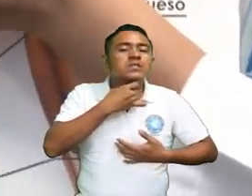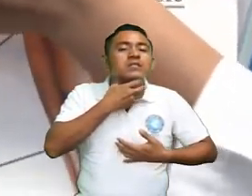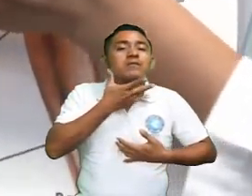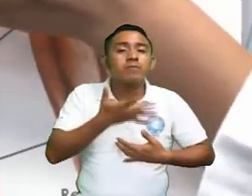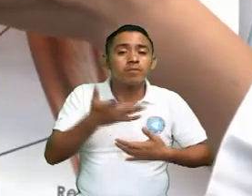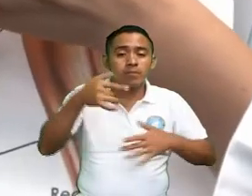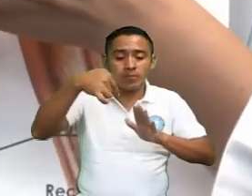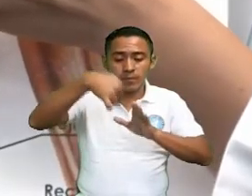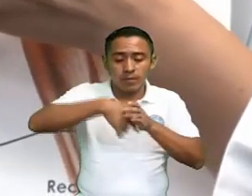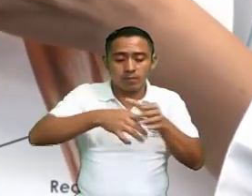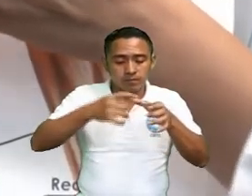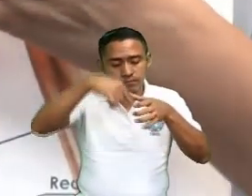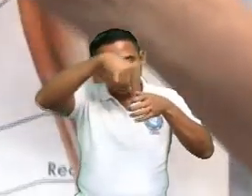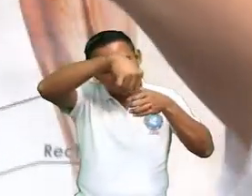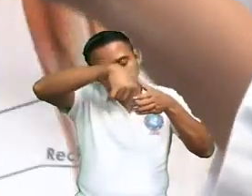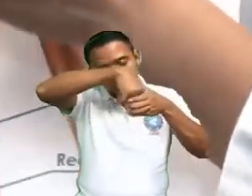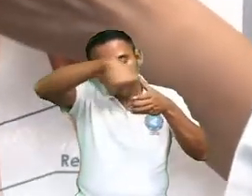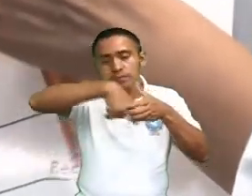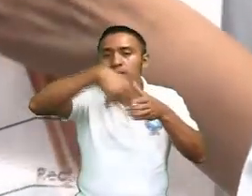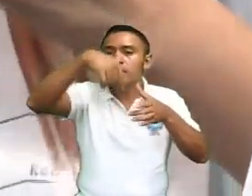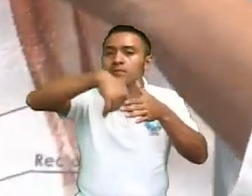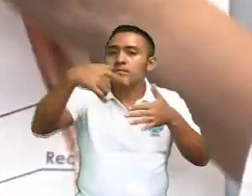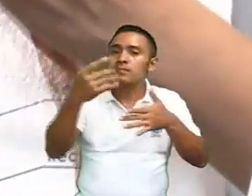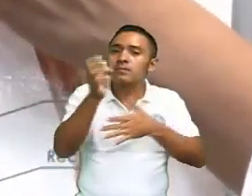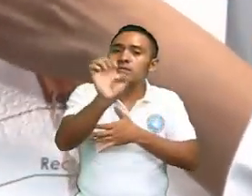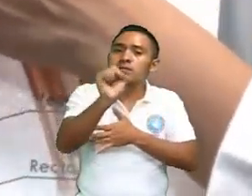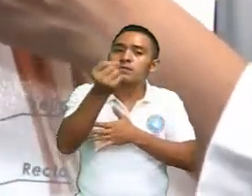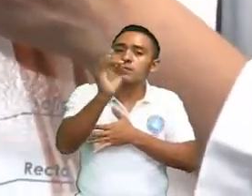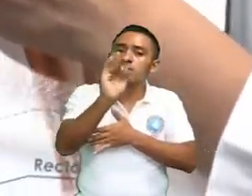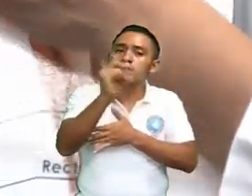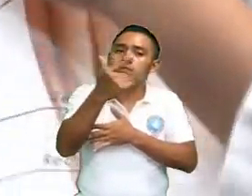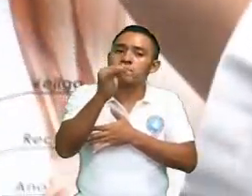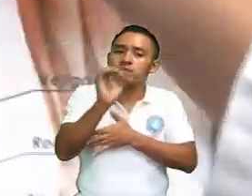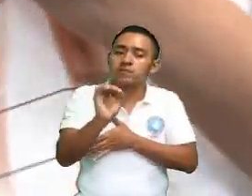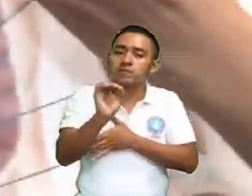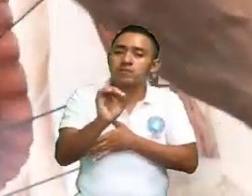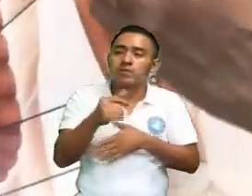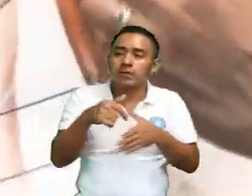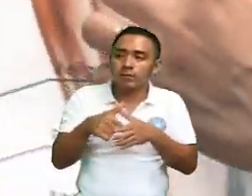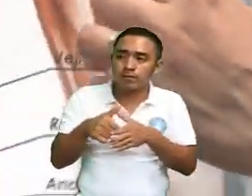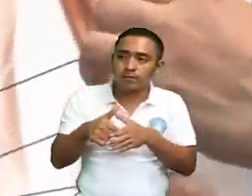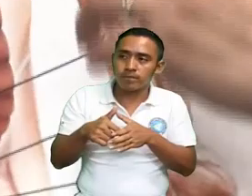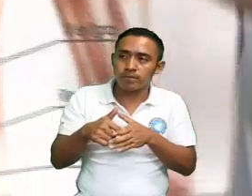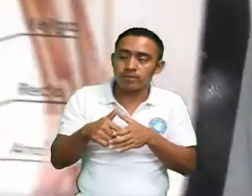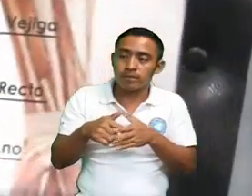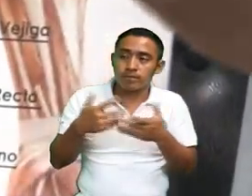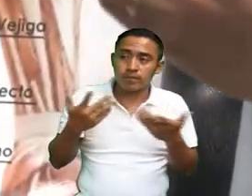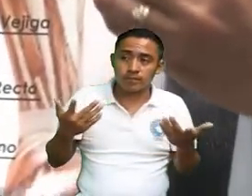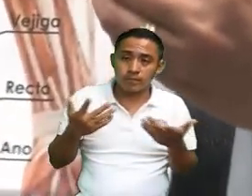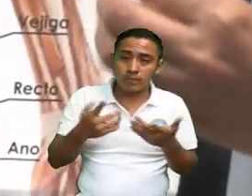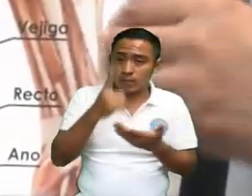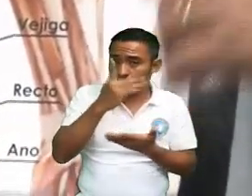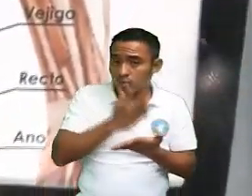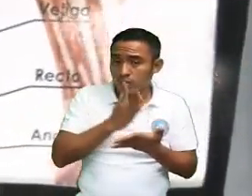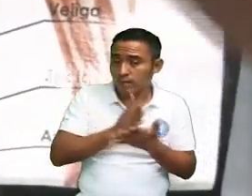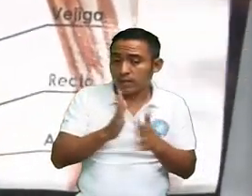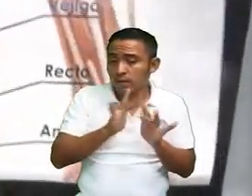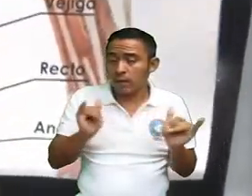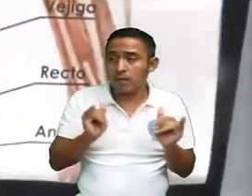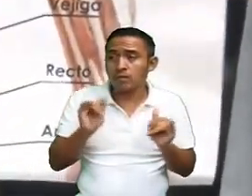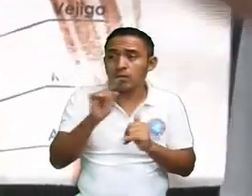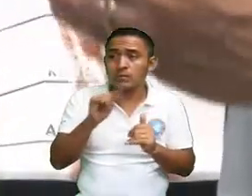parte interna del esófago y lógicamente poco a poco, como esto no es una sola vez ni se da en una sola ocasión, sino